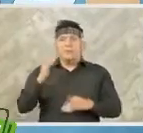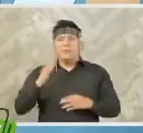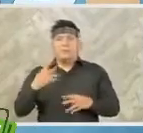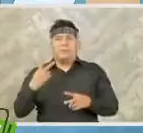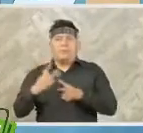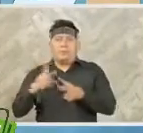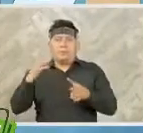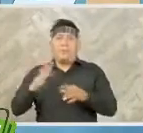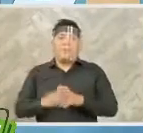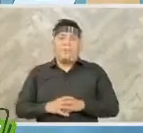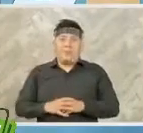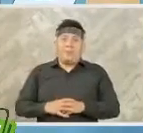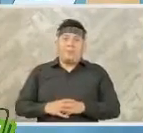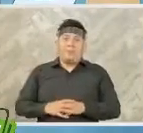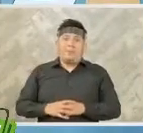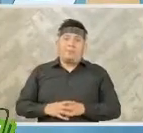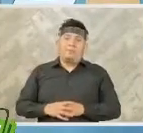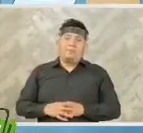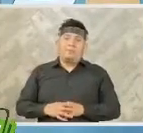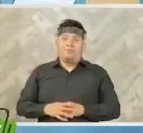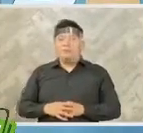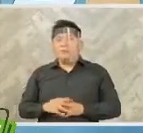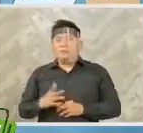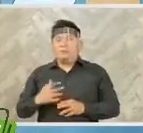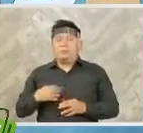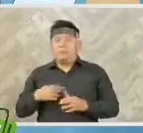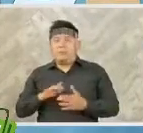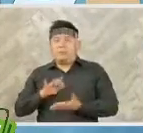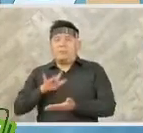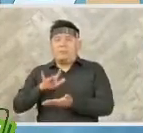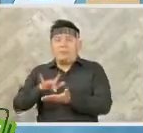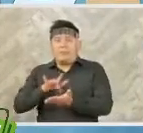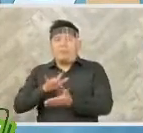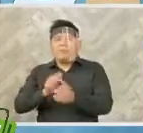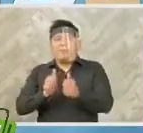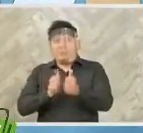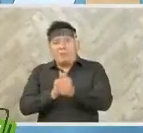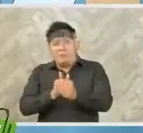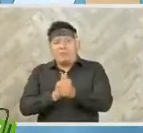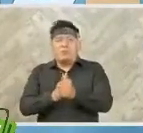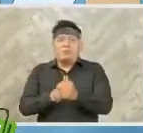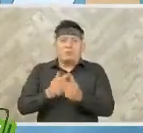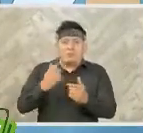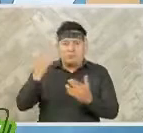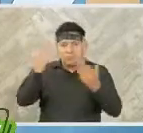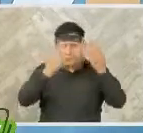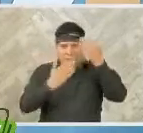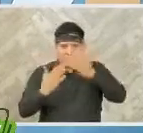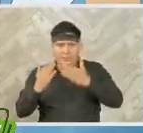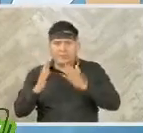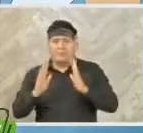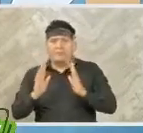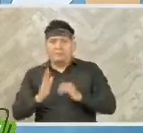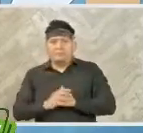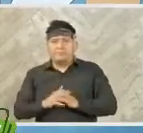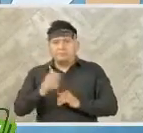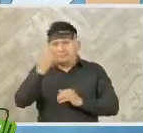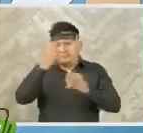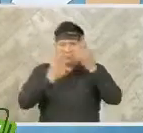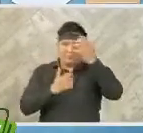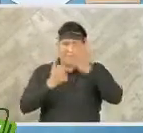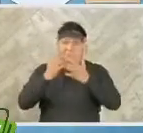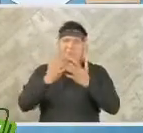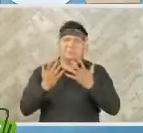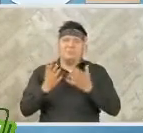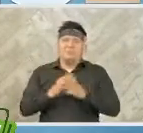delitos. Esto no es intervenir por intervenir, hay que generar un proceso de medición. Este proceso de medición se evalúa o se analiza de